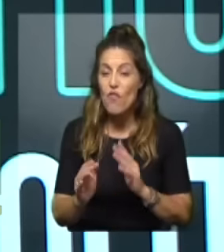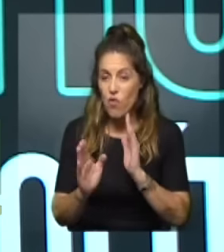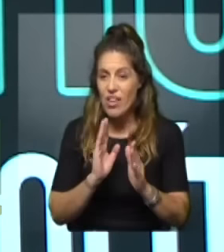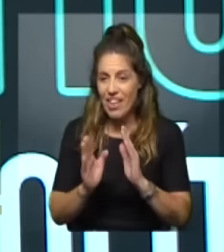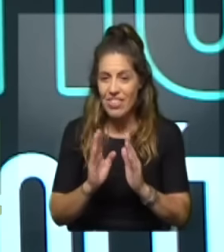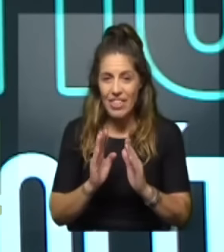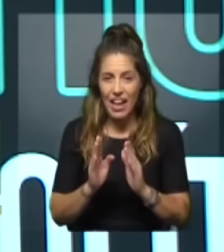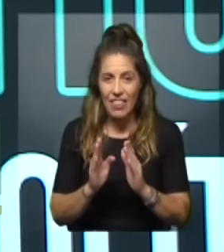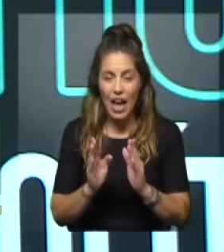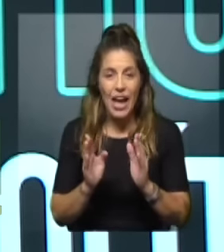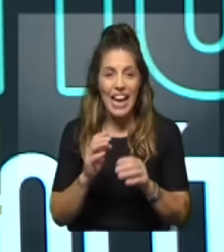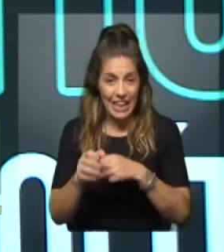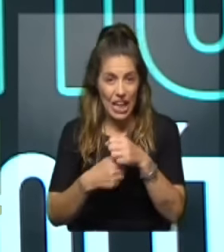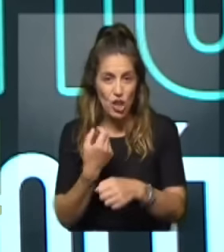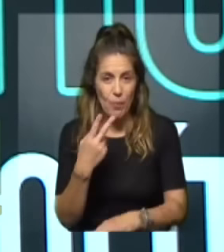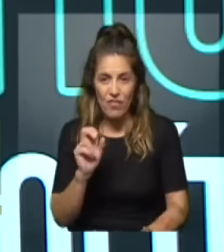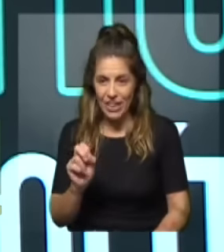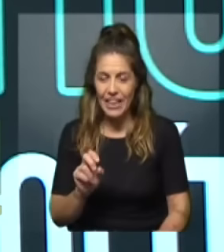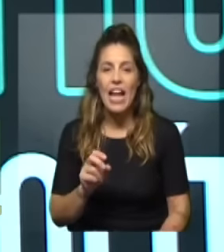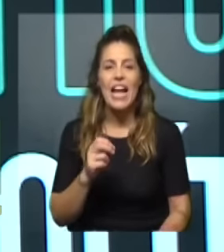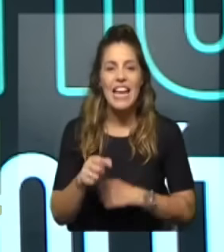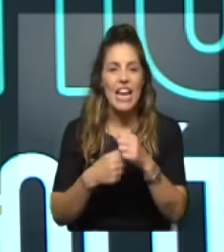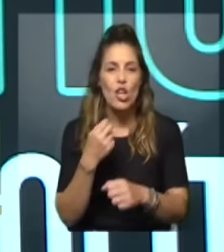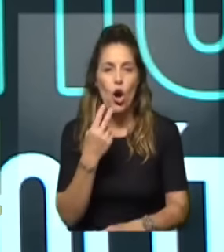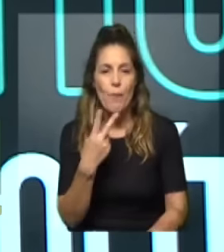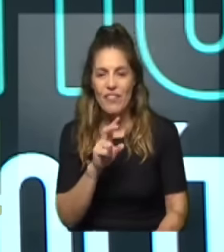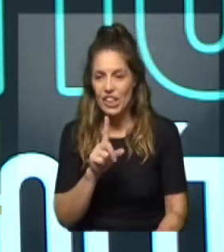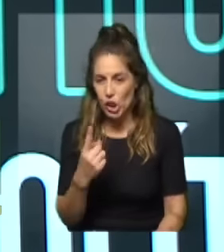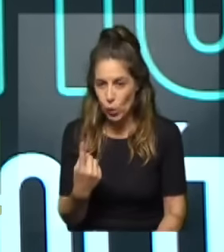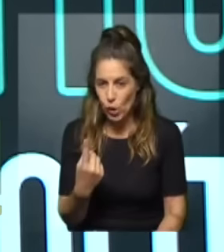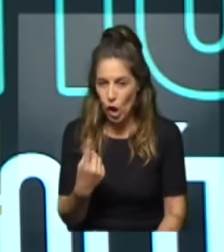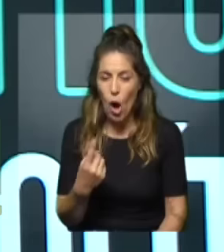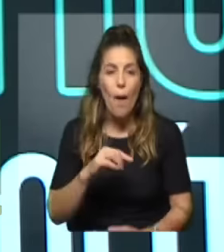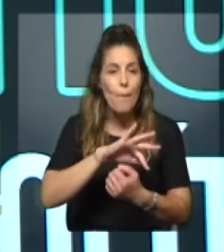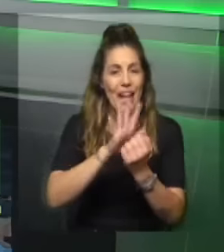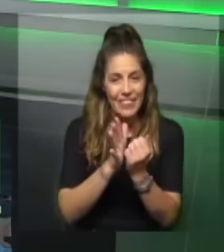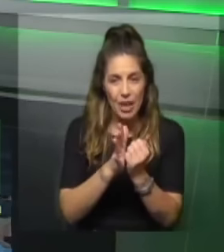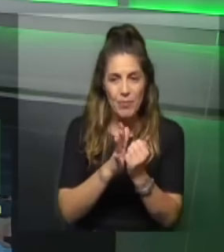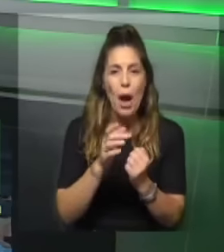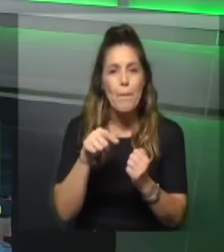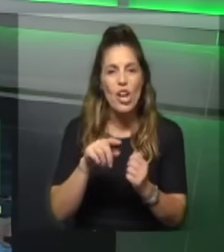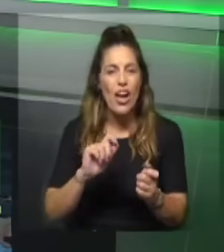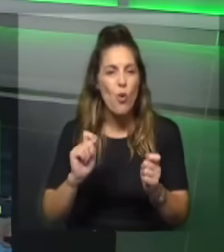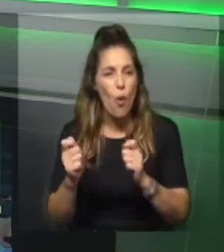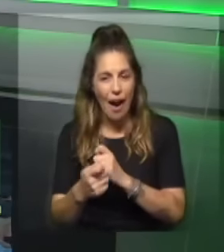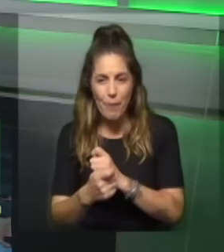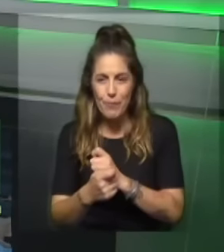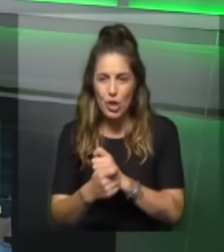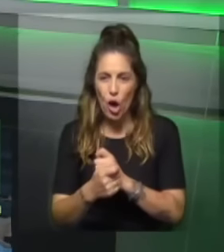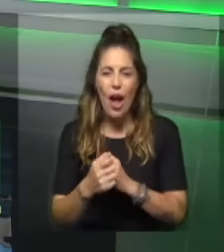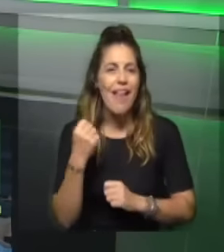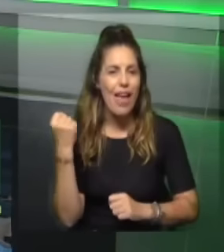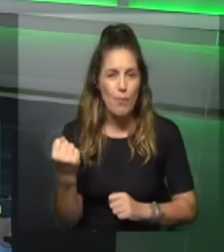en el mismo 2020 2021 tuvo la pandemia pero acá tenemos un un cambio digamos en la